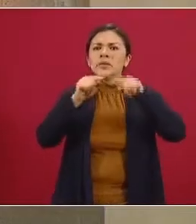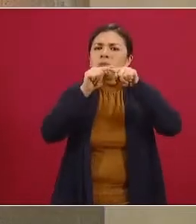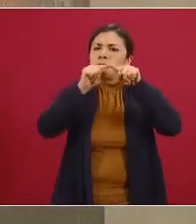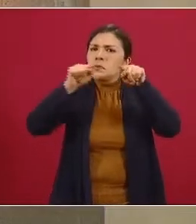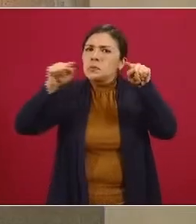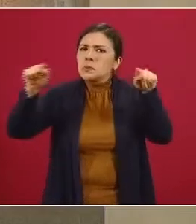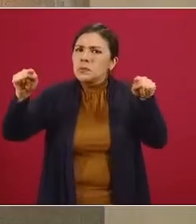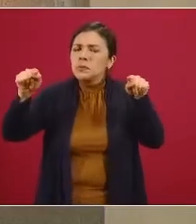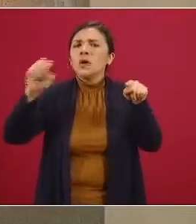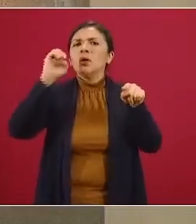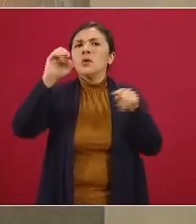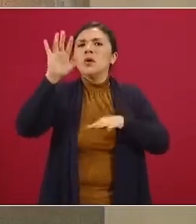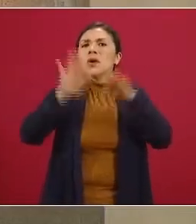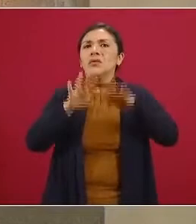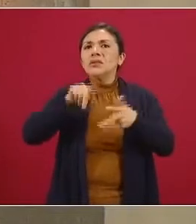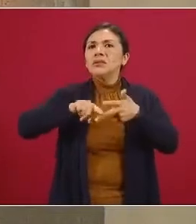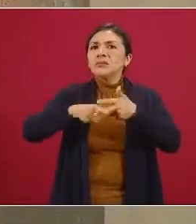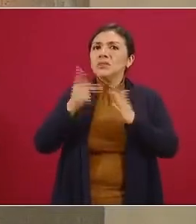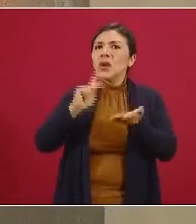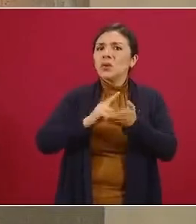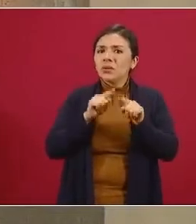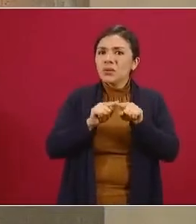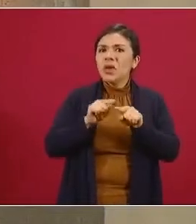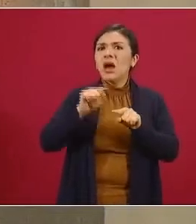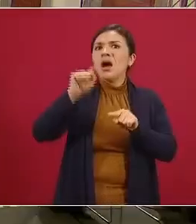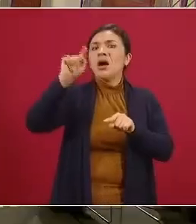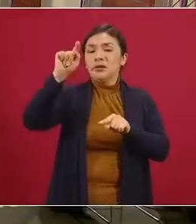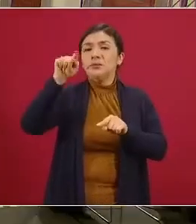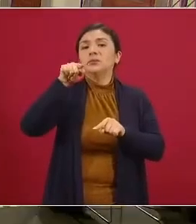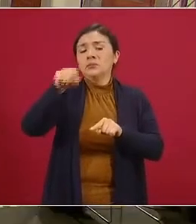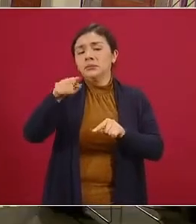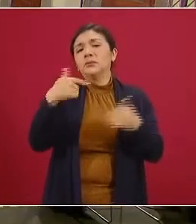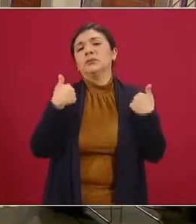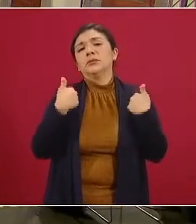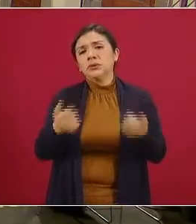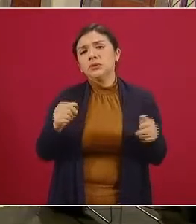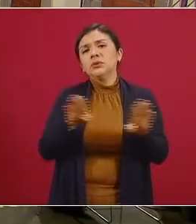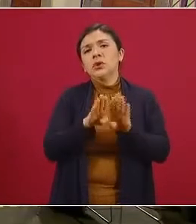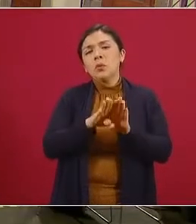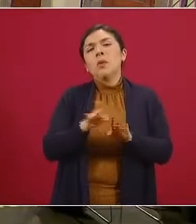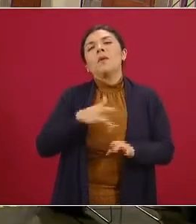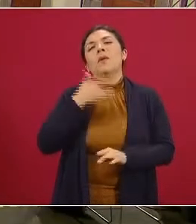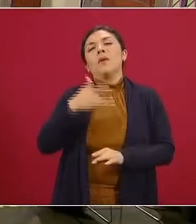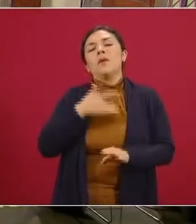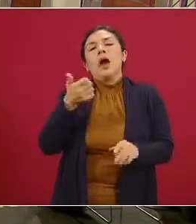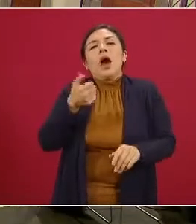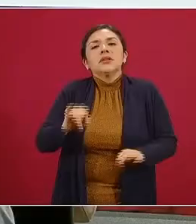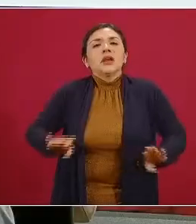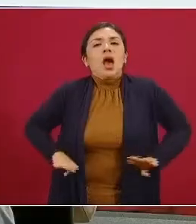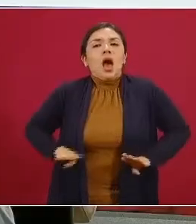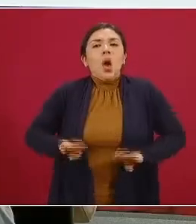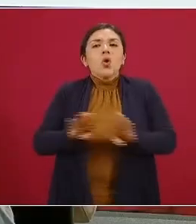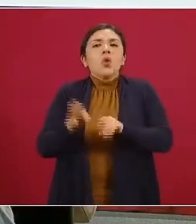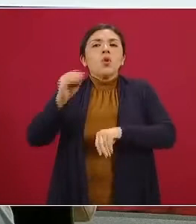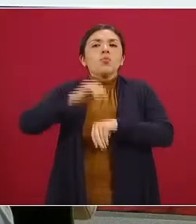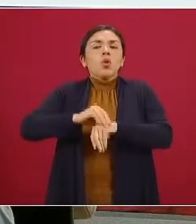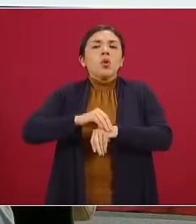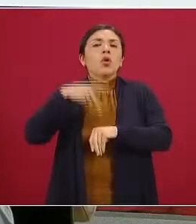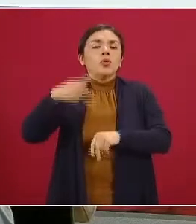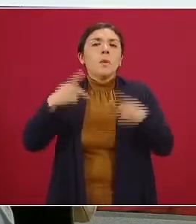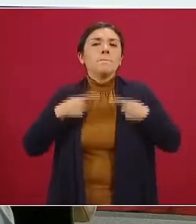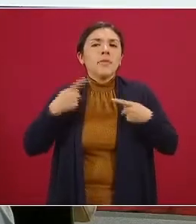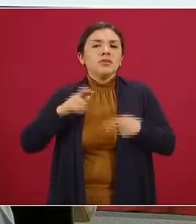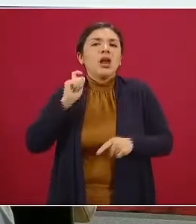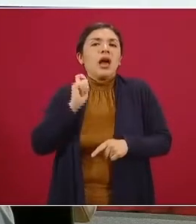meseta o vemos una curva que empieza nuevamente a incrementarse, podamos realmente estar más cerca del comportamiento a nivel